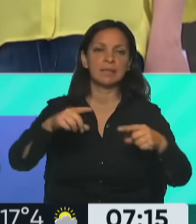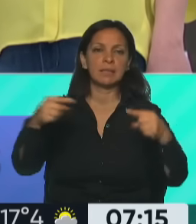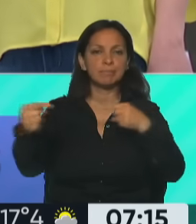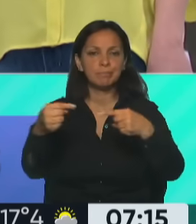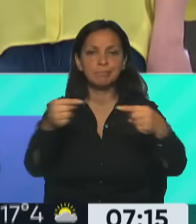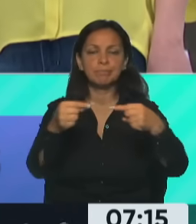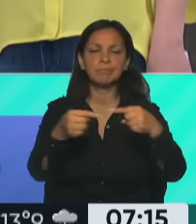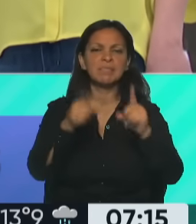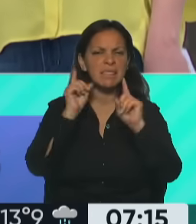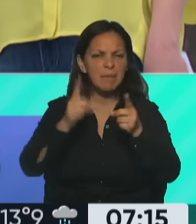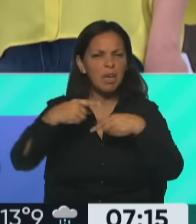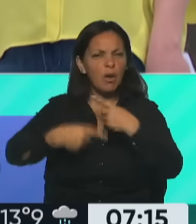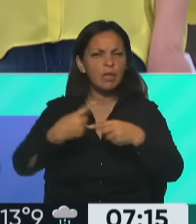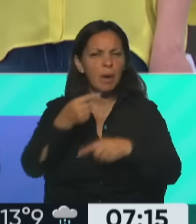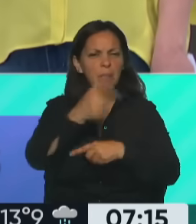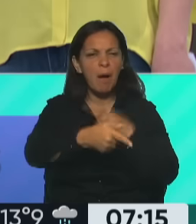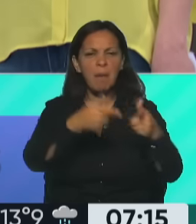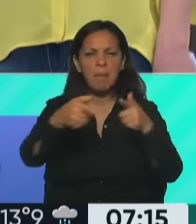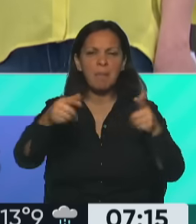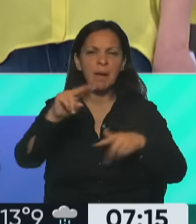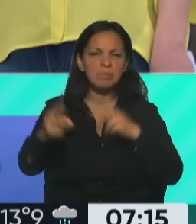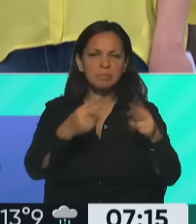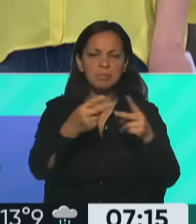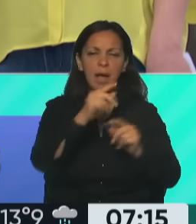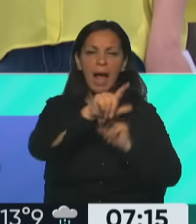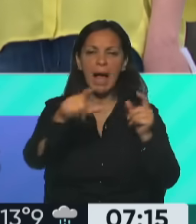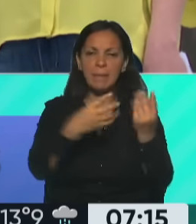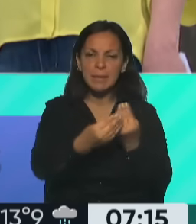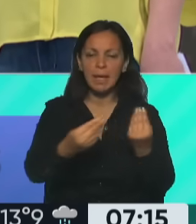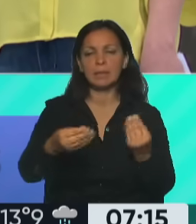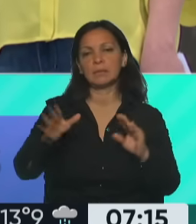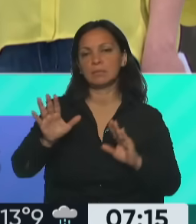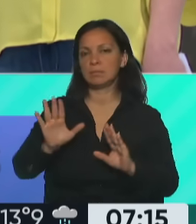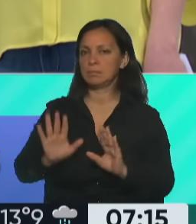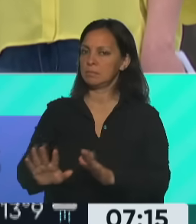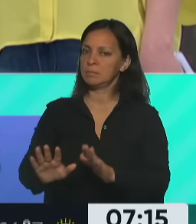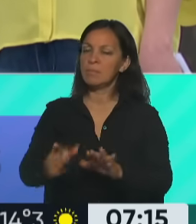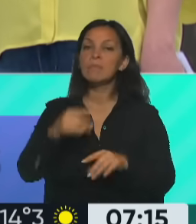se siga matando a nuestros habitantes. Así que aumenta también la